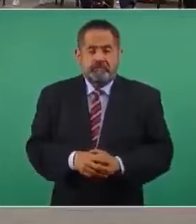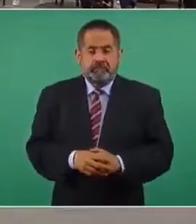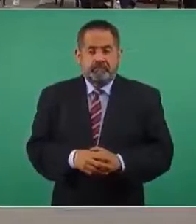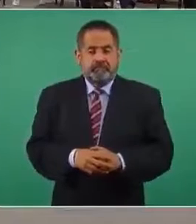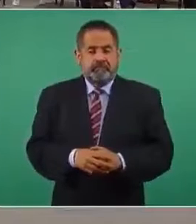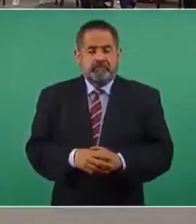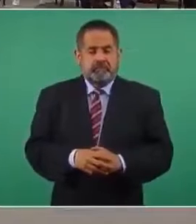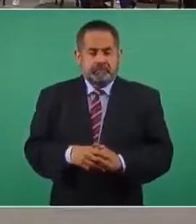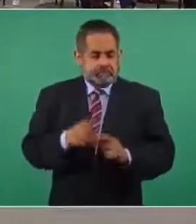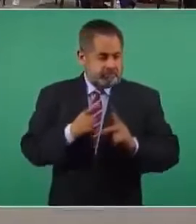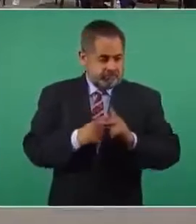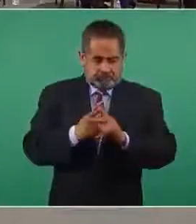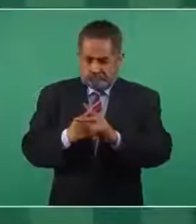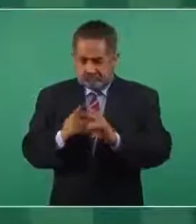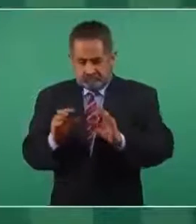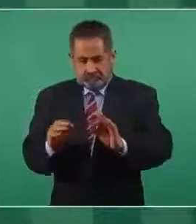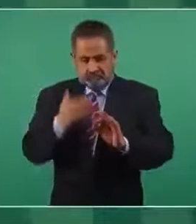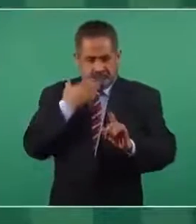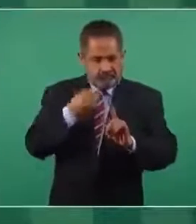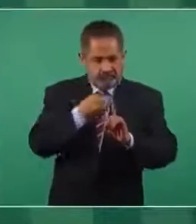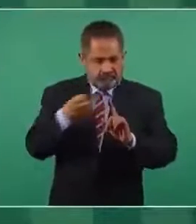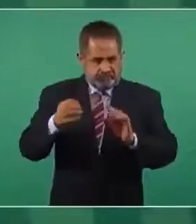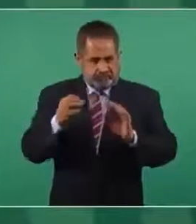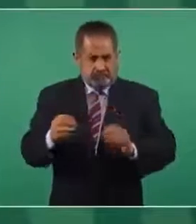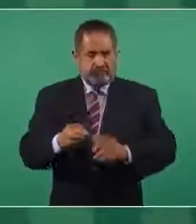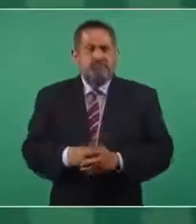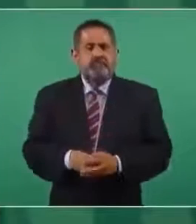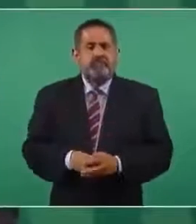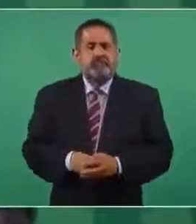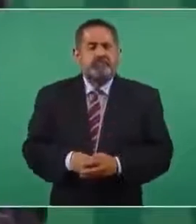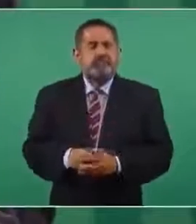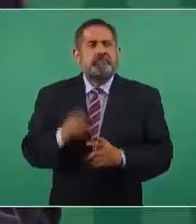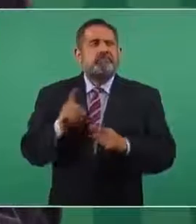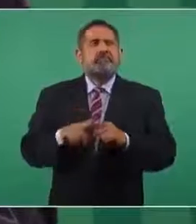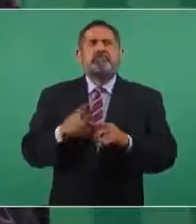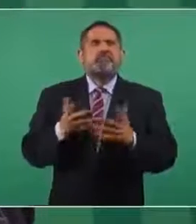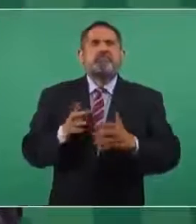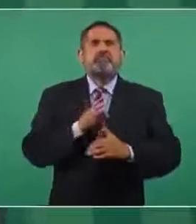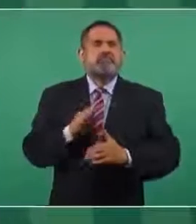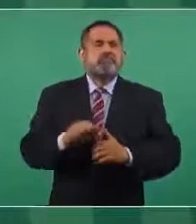Haciendo las cuentas bien, son